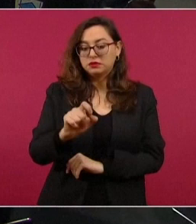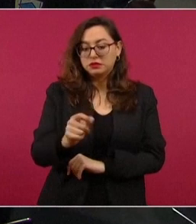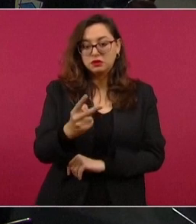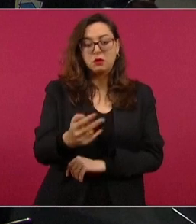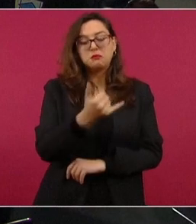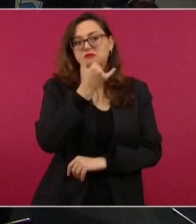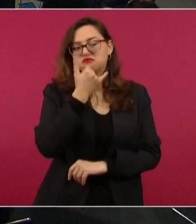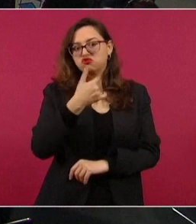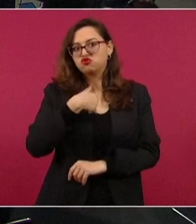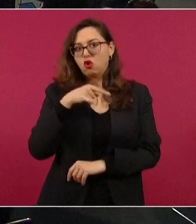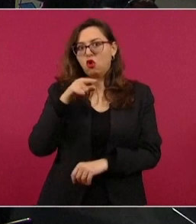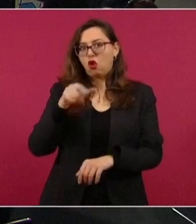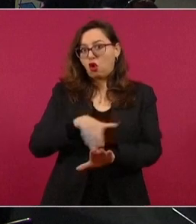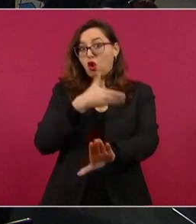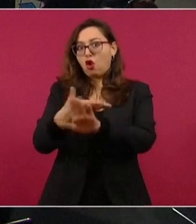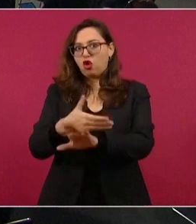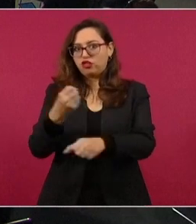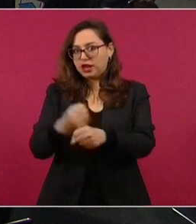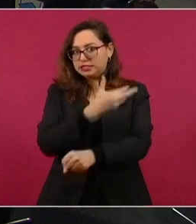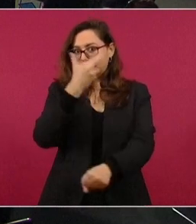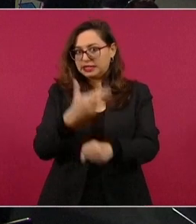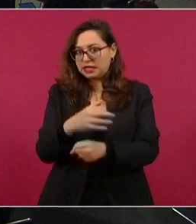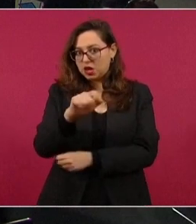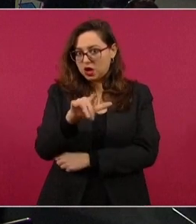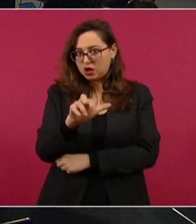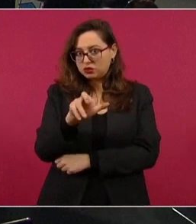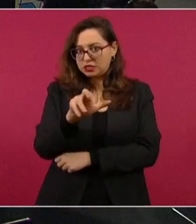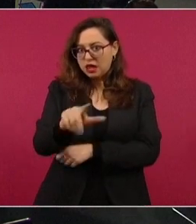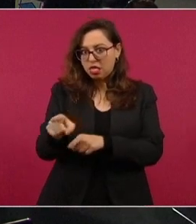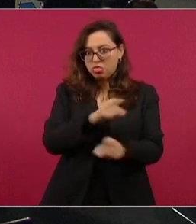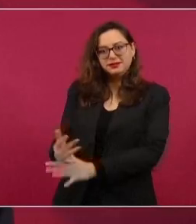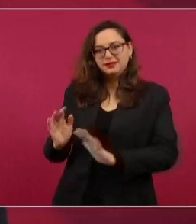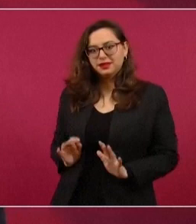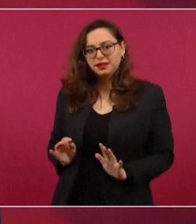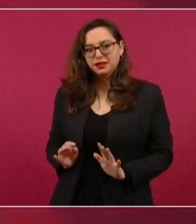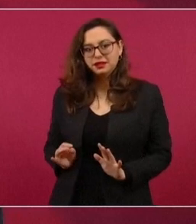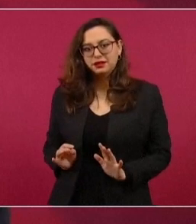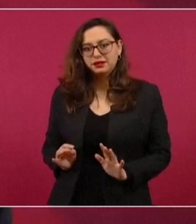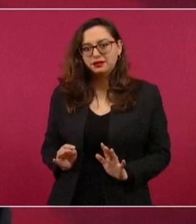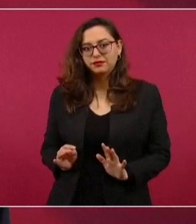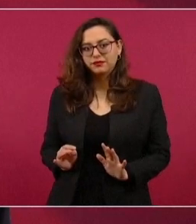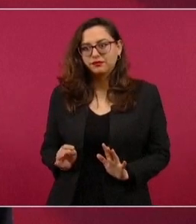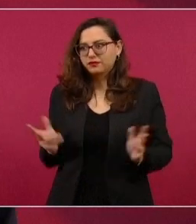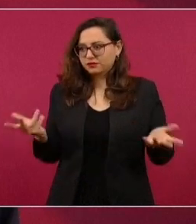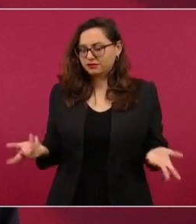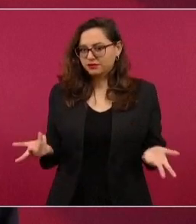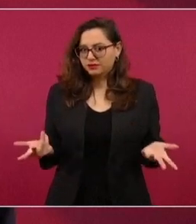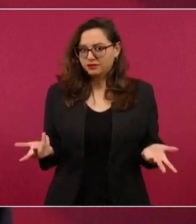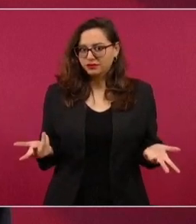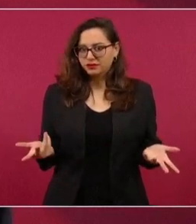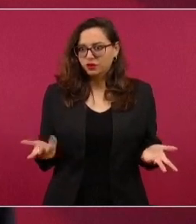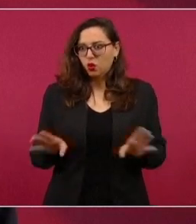en 2010 y luego extraditado a Estados Unidos donde cumple una sentencia de 49 años de prisión